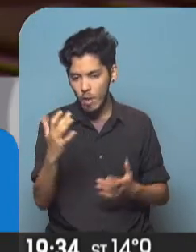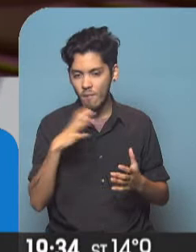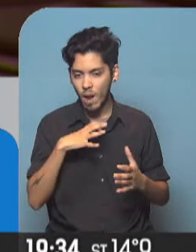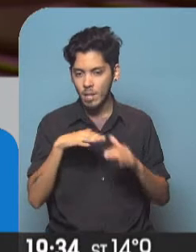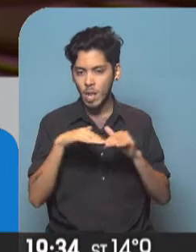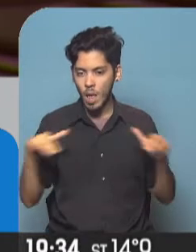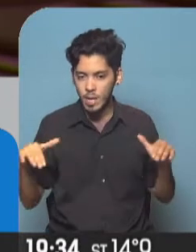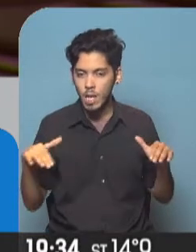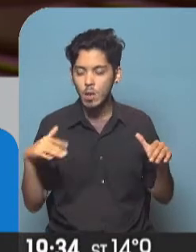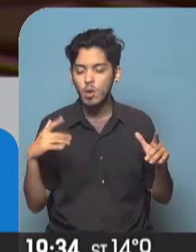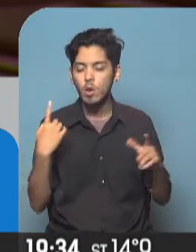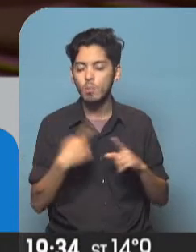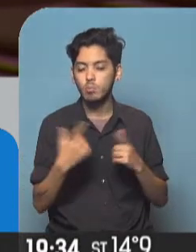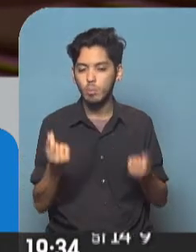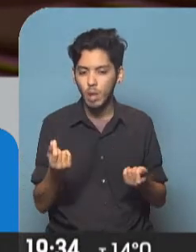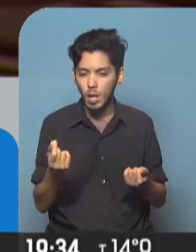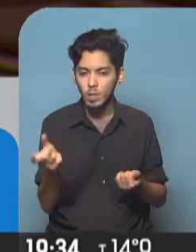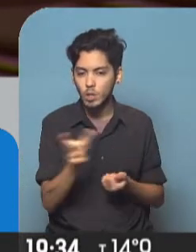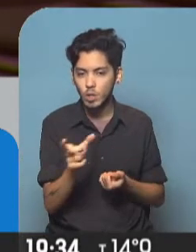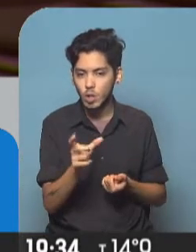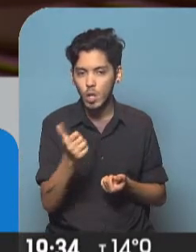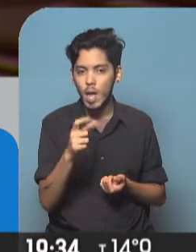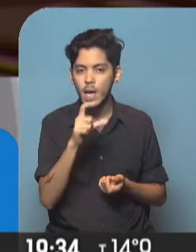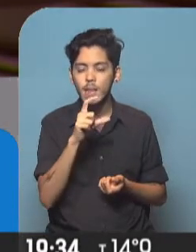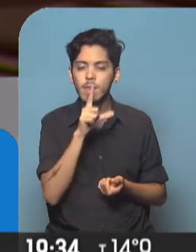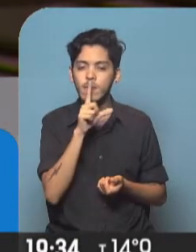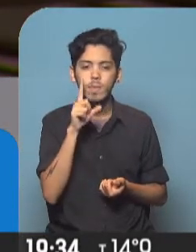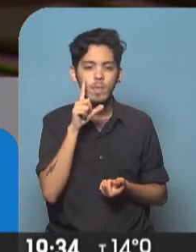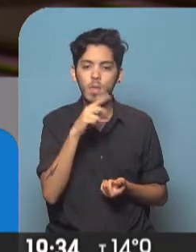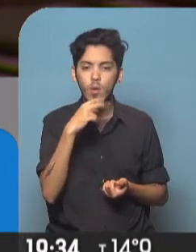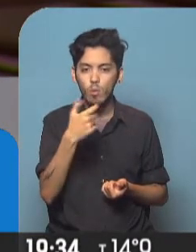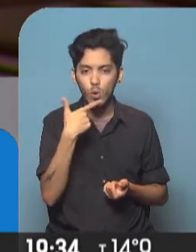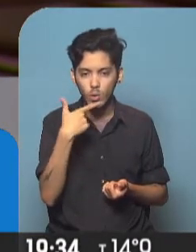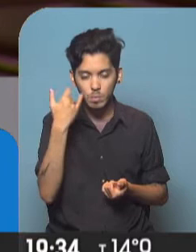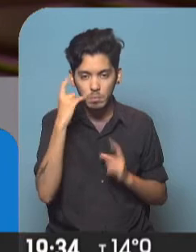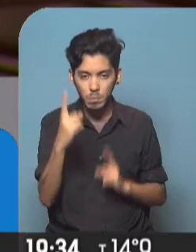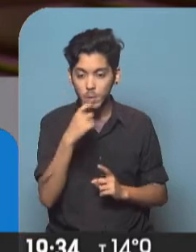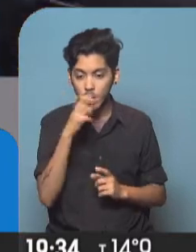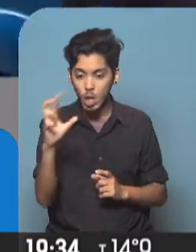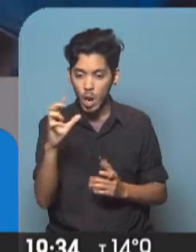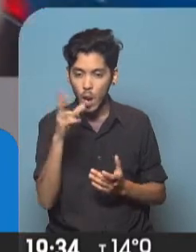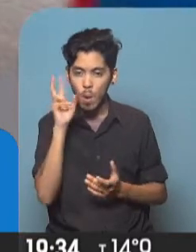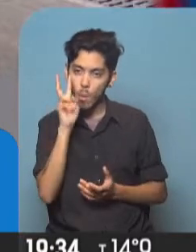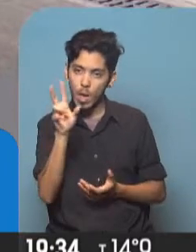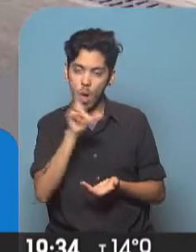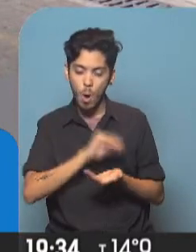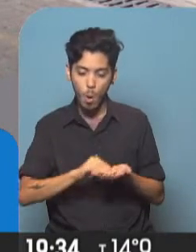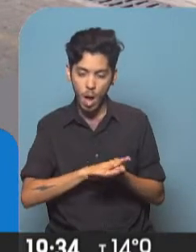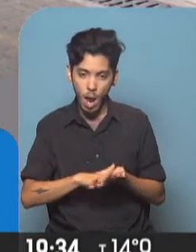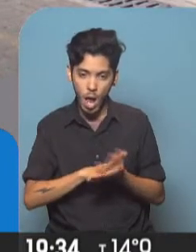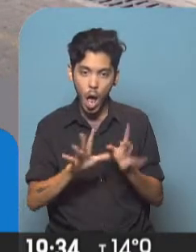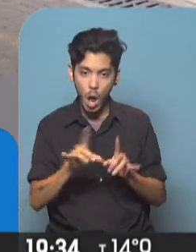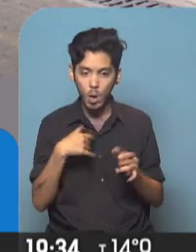desequilibrio de precios de activos financieros, es decir, si el dólar se lo veía muy barato, uno salía de algunas